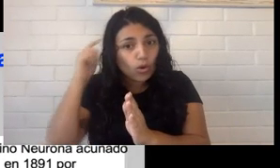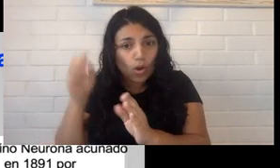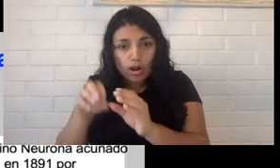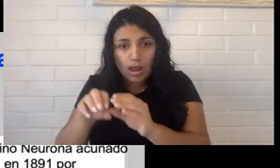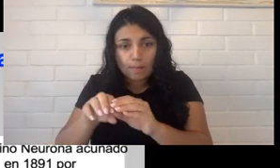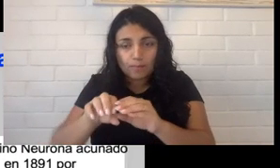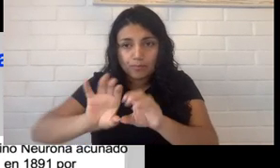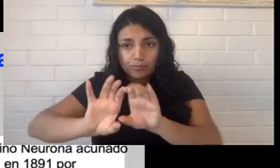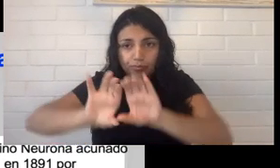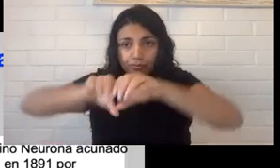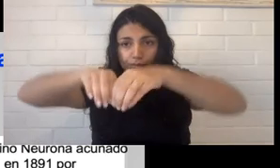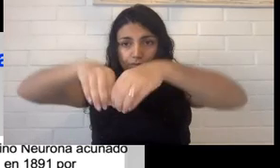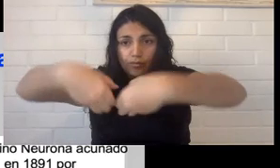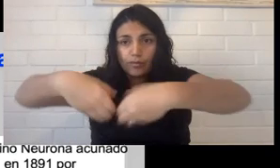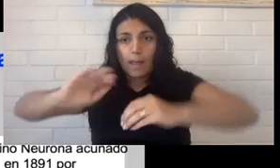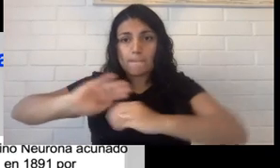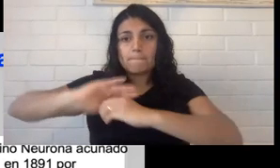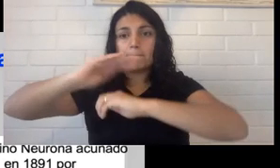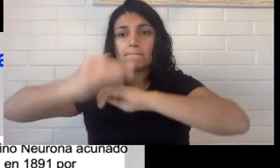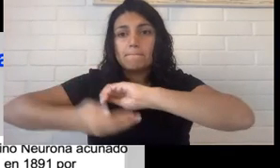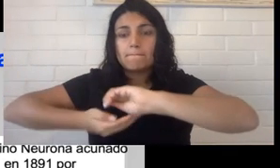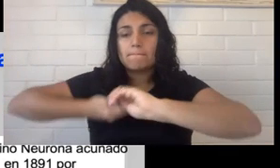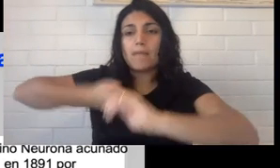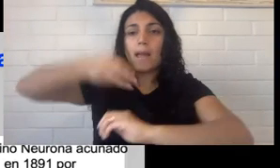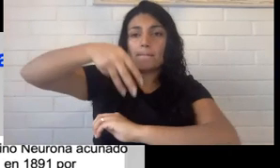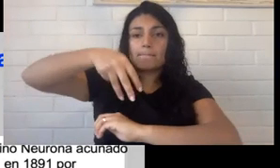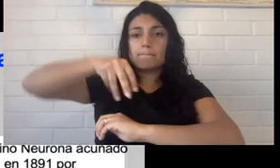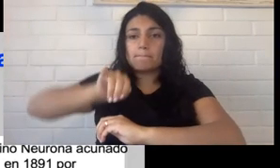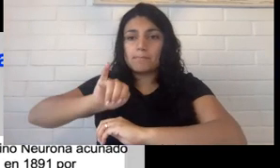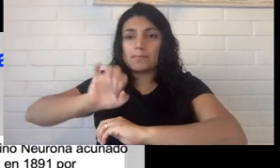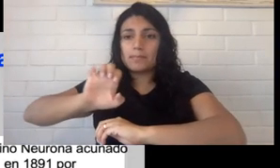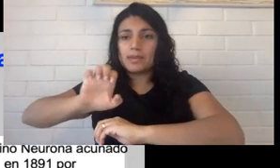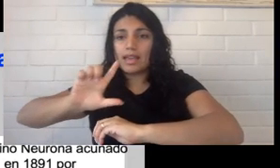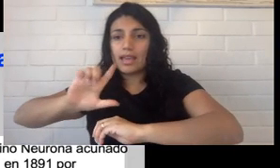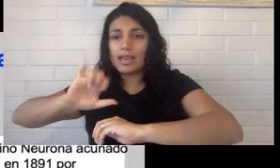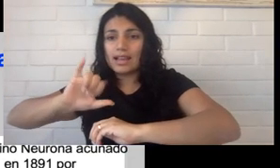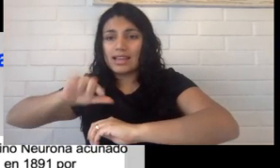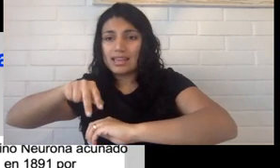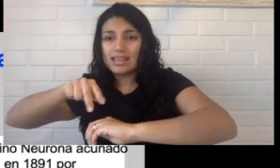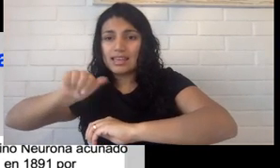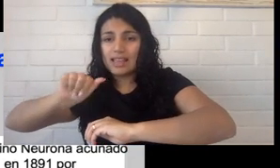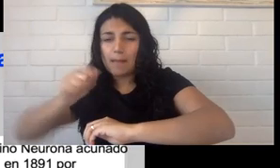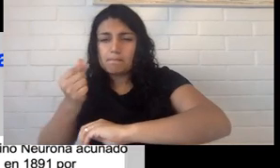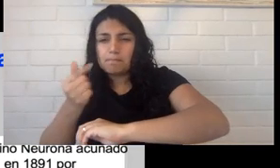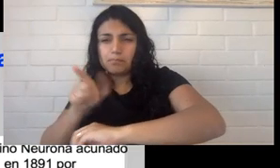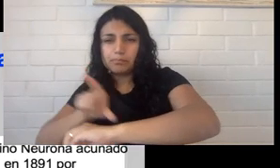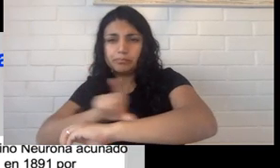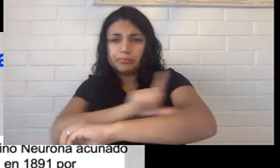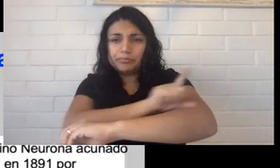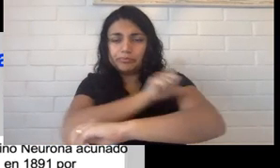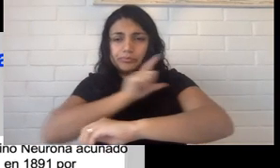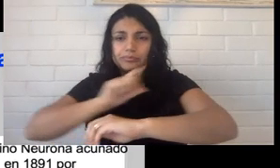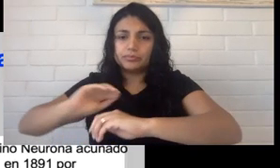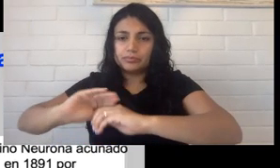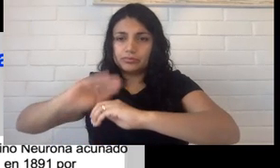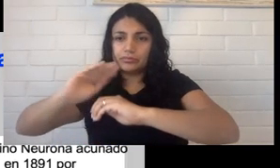vainas de mielina, que son una serie de lípidos y proteínas que están aislando el axón, estas zonas llamadas nodos de